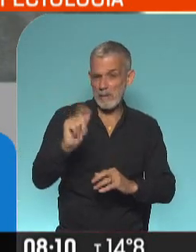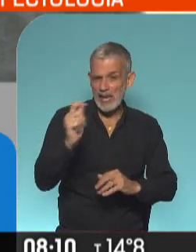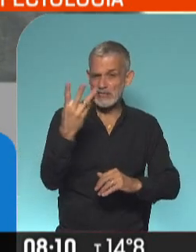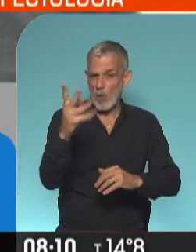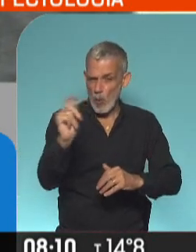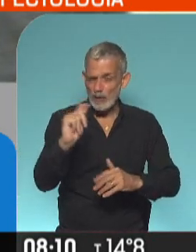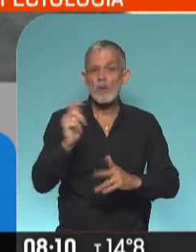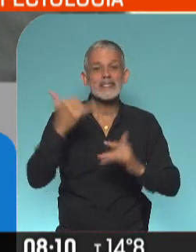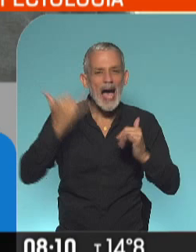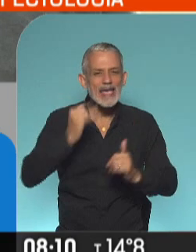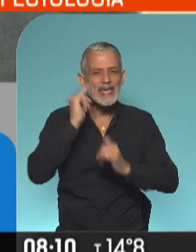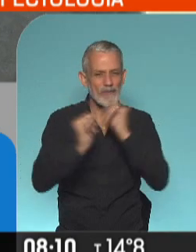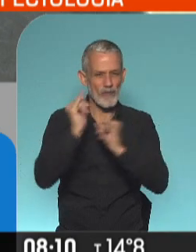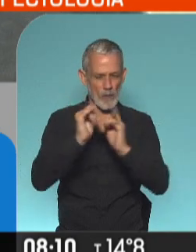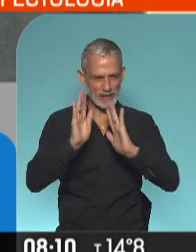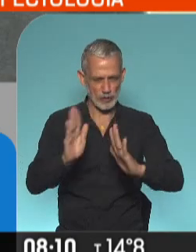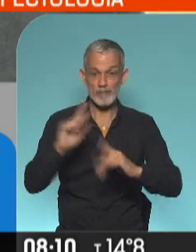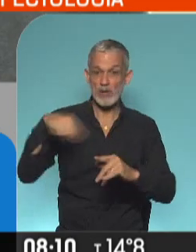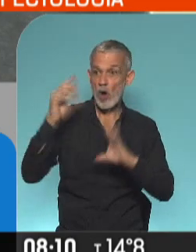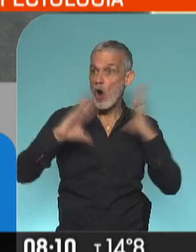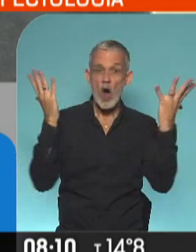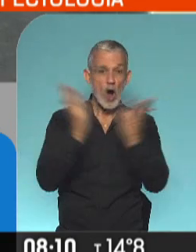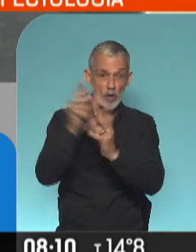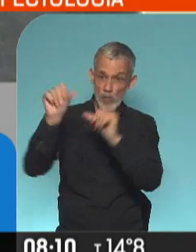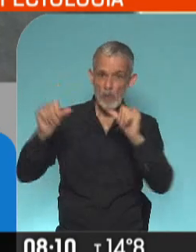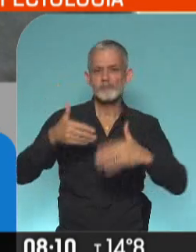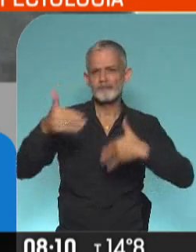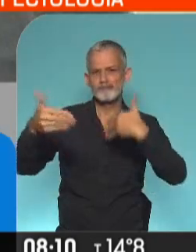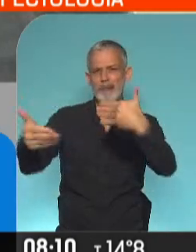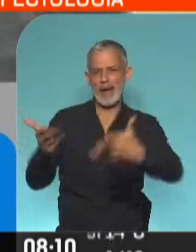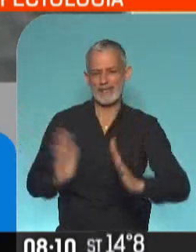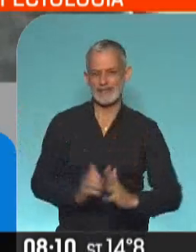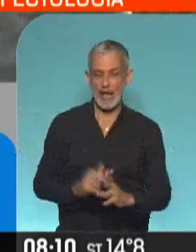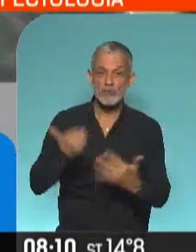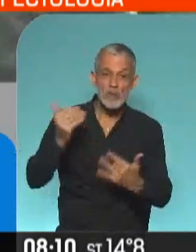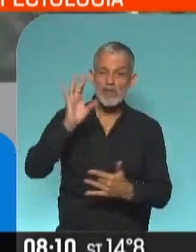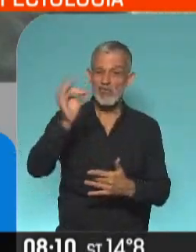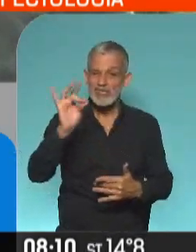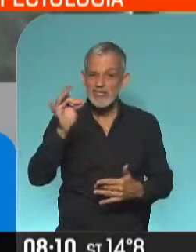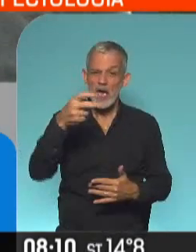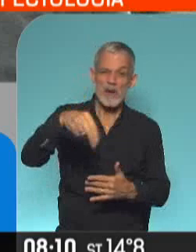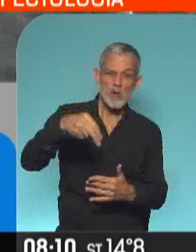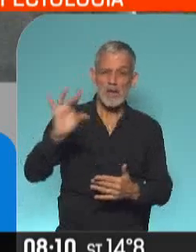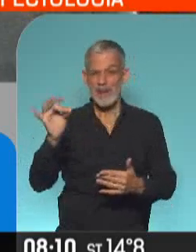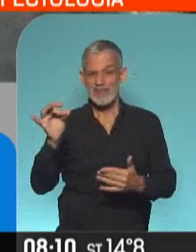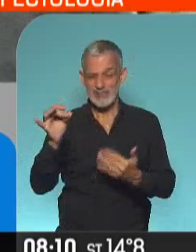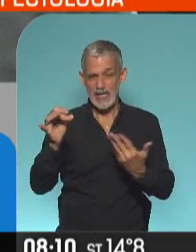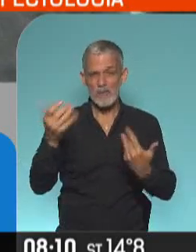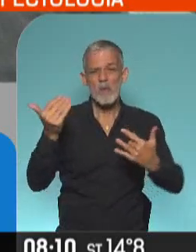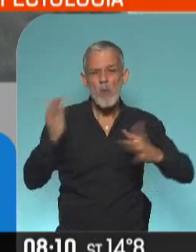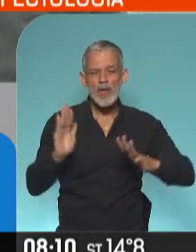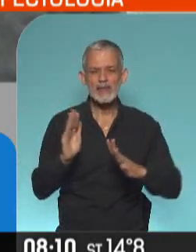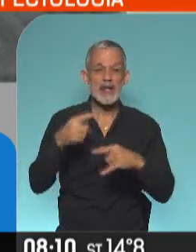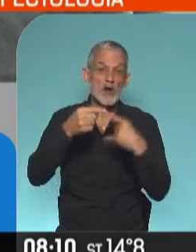a tener información. Pero en otras partes del mundo está un poquito más avanzado, así que quizás en diciembre, noviembre, diciembre,